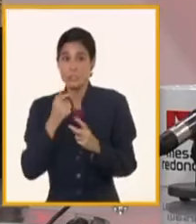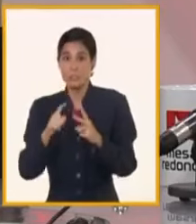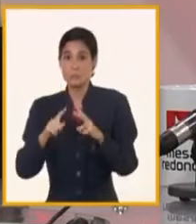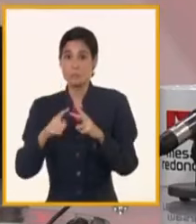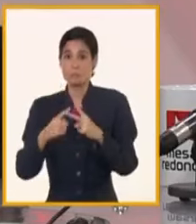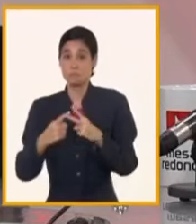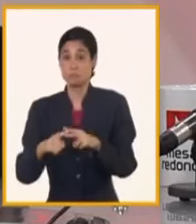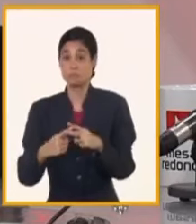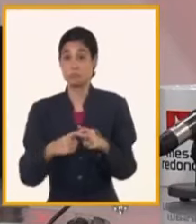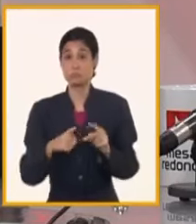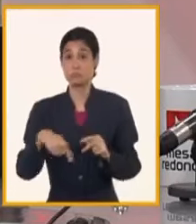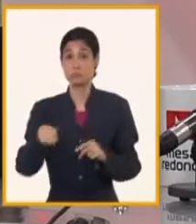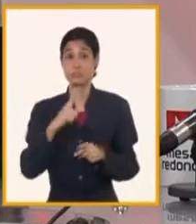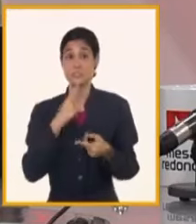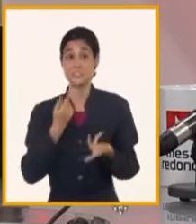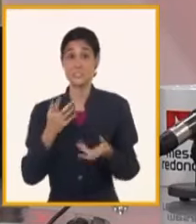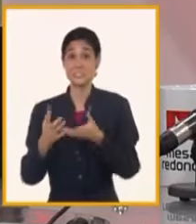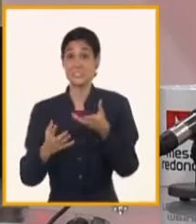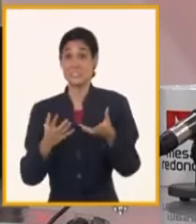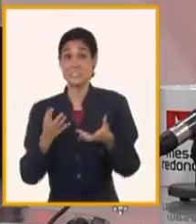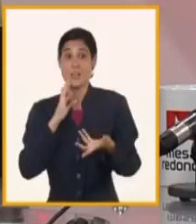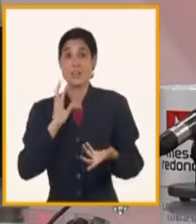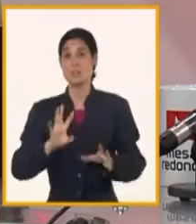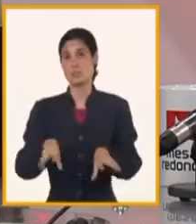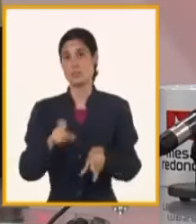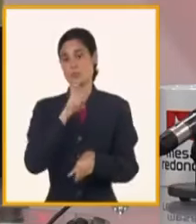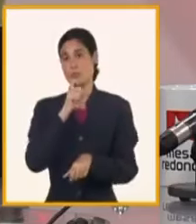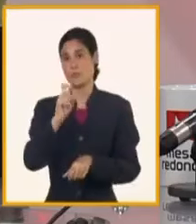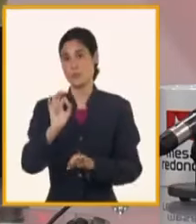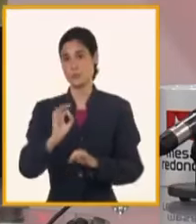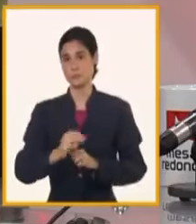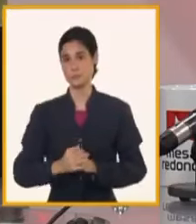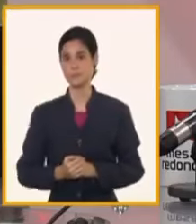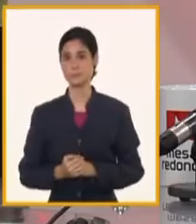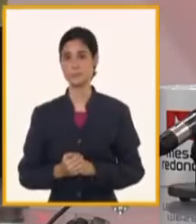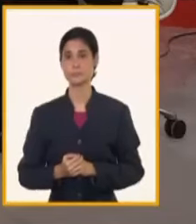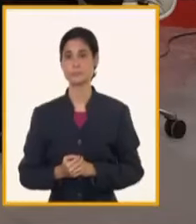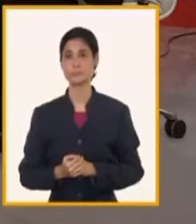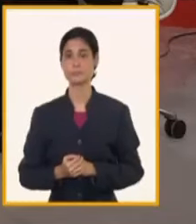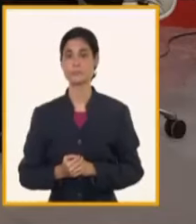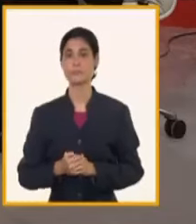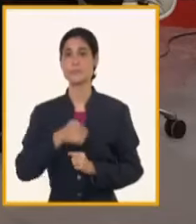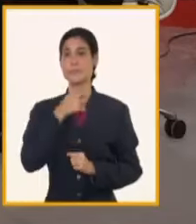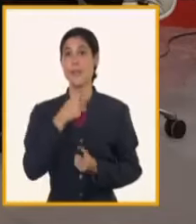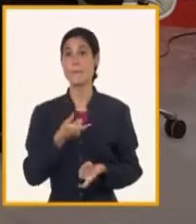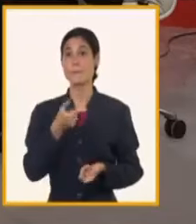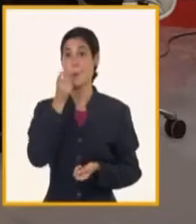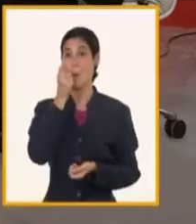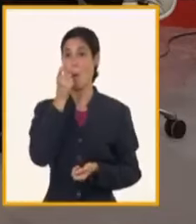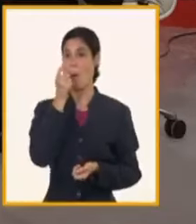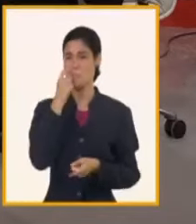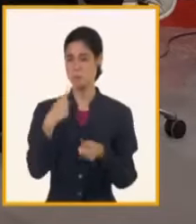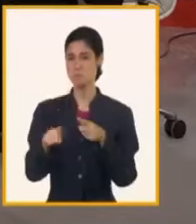final del túnel dicen algunas personas sin embargo Vicente de la O dice nunca vi el futuro más cercano para